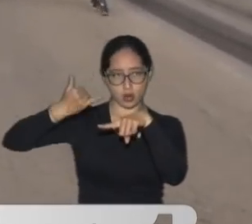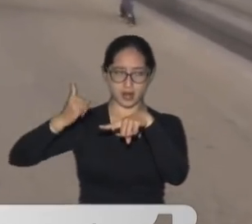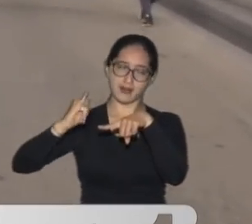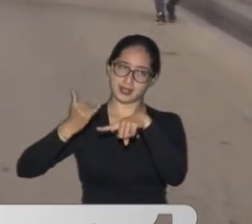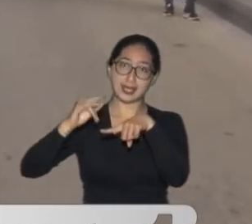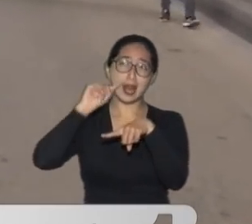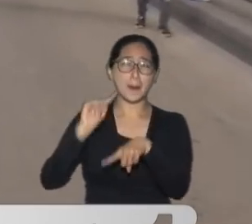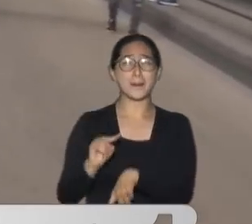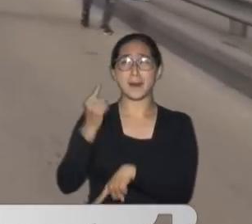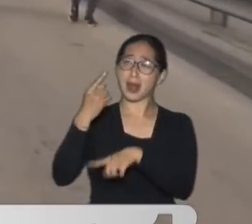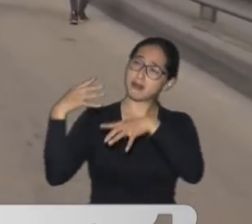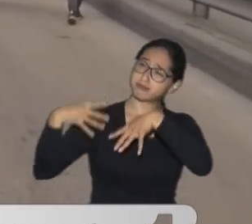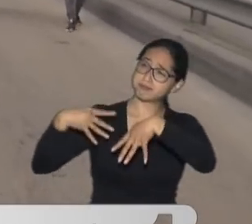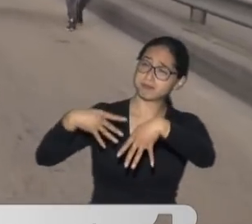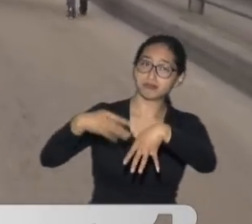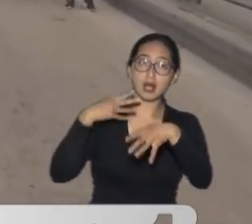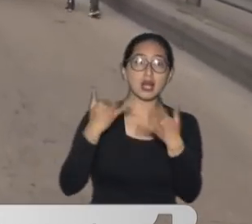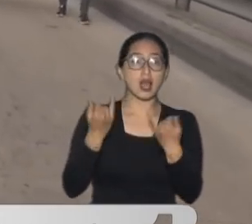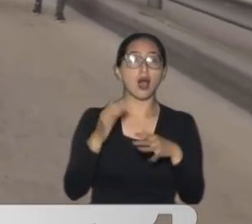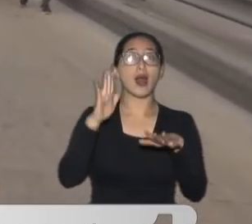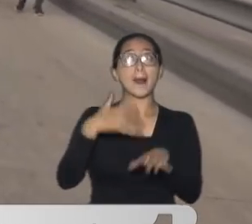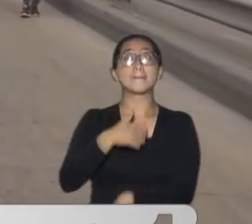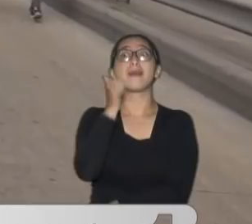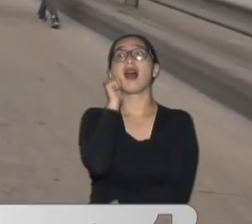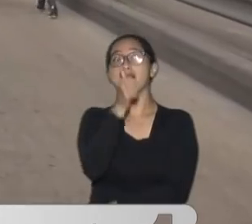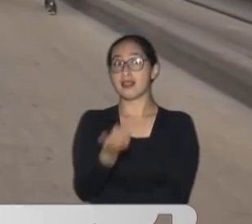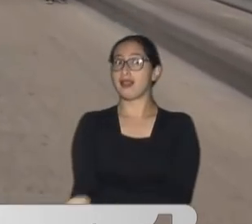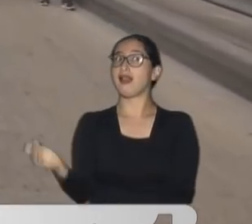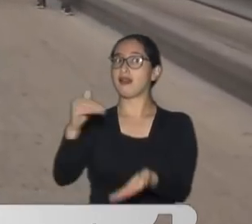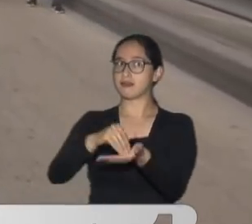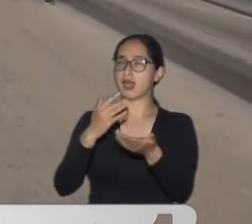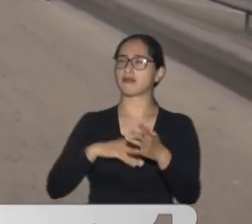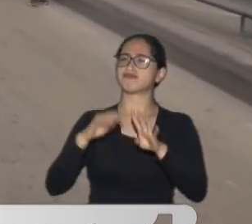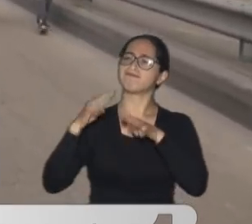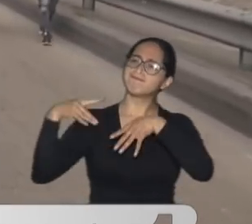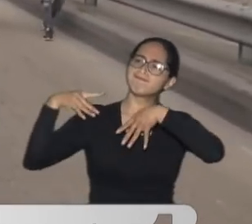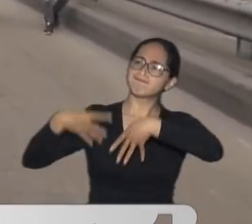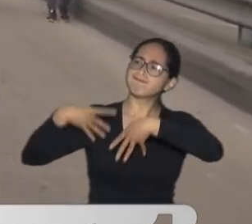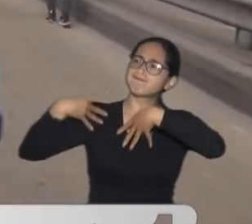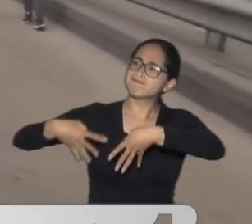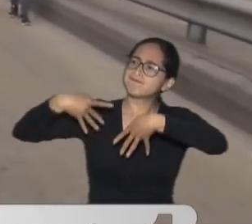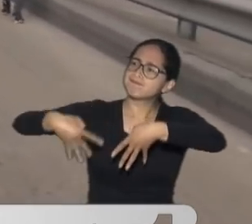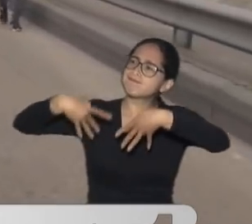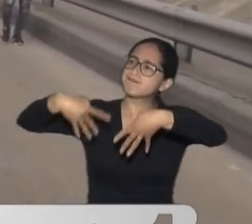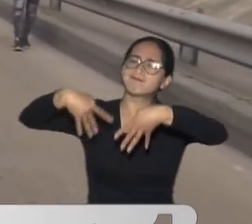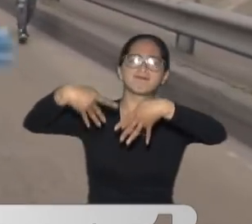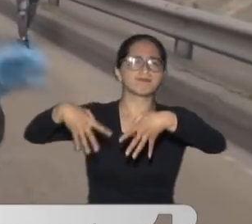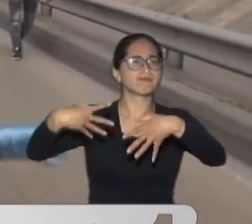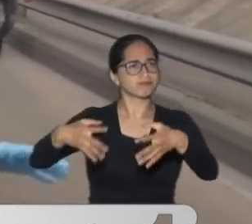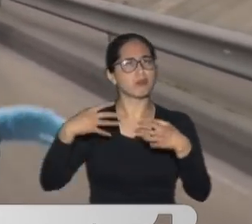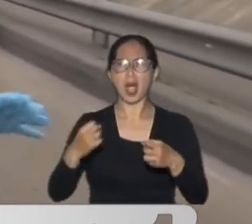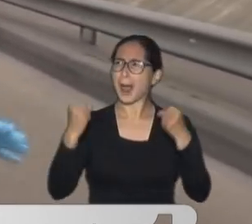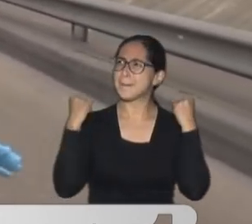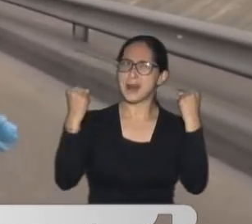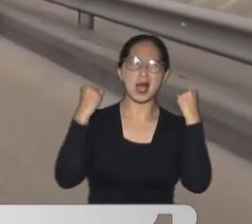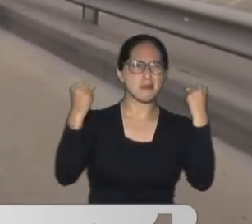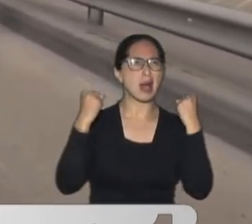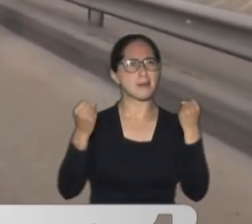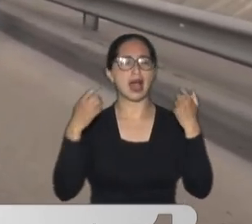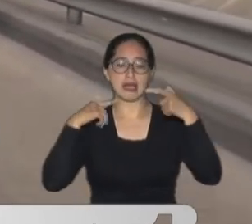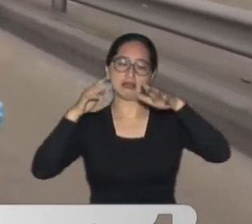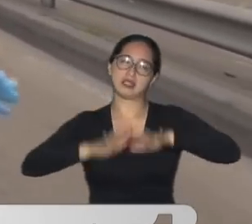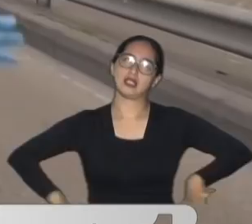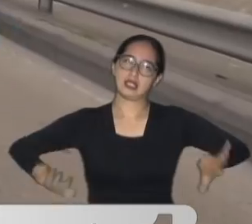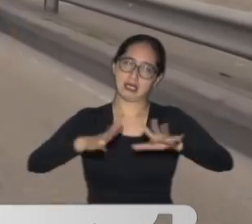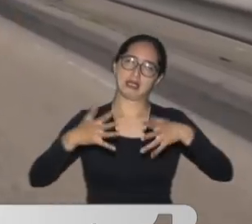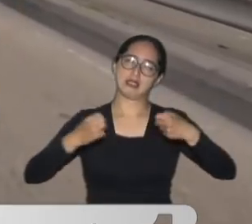que se conoce y que han convocado, pero el día de mañana también van a realizar más movimientos y más movilizaciones en diferentes calles de la capital